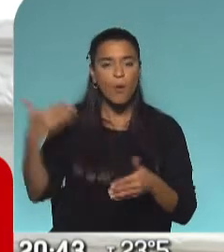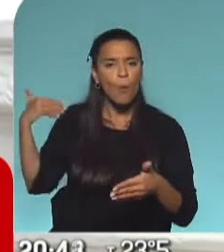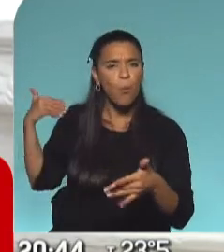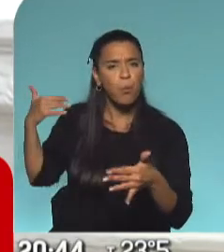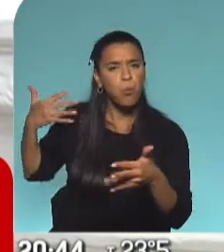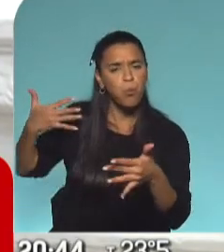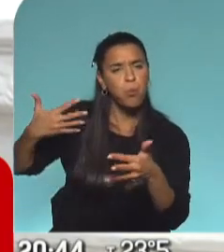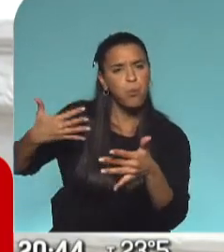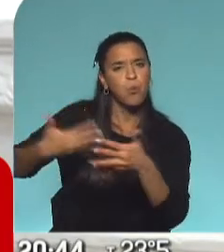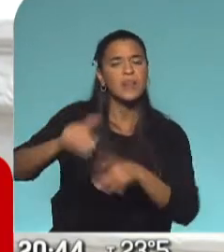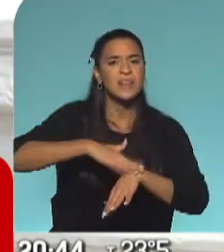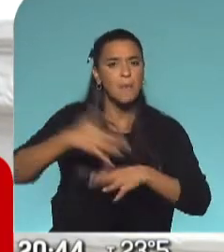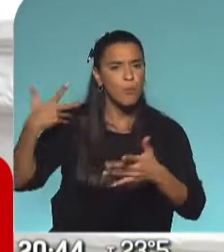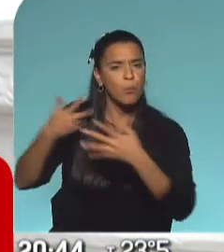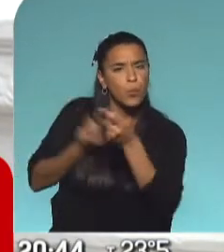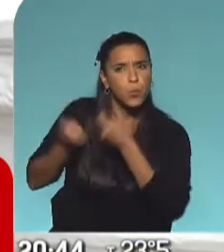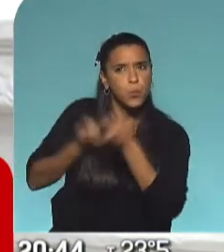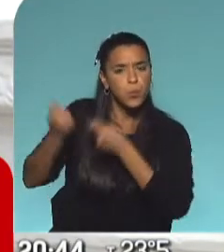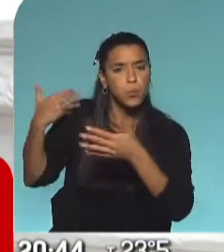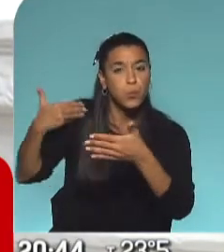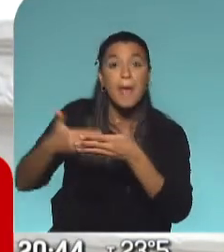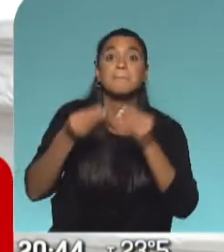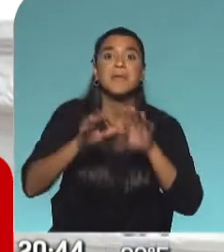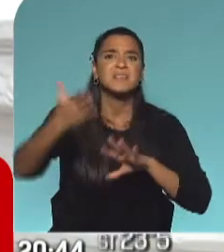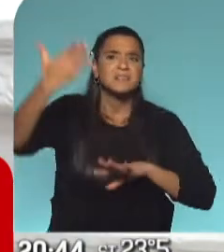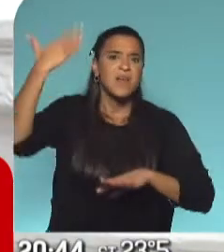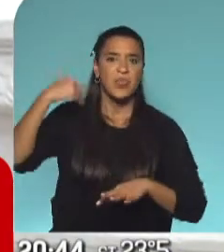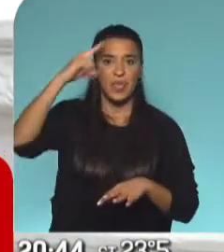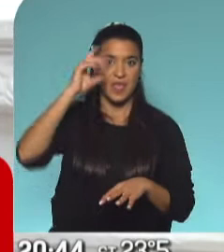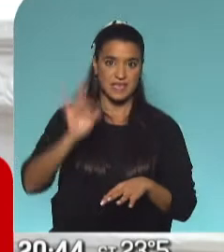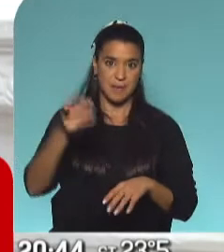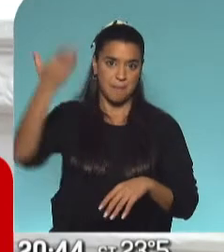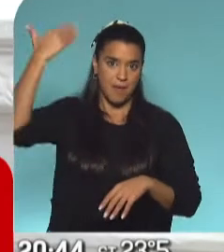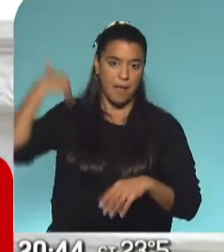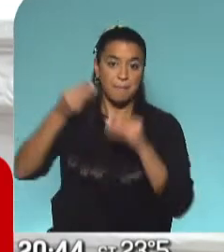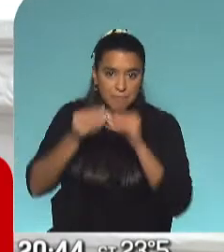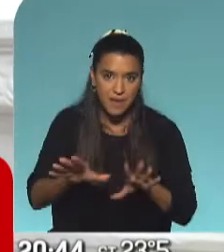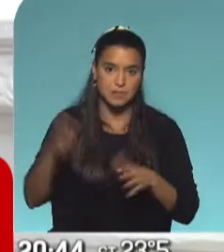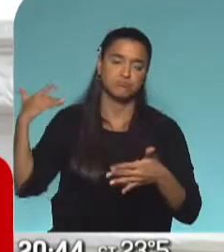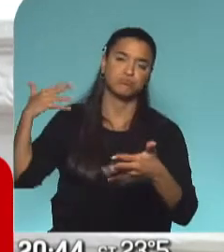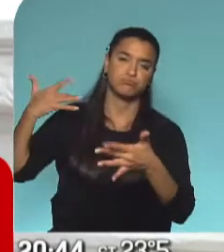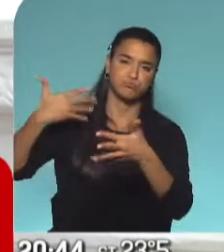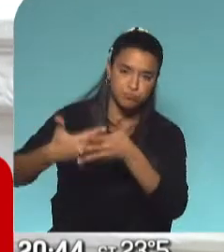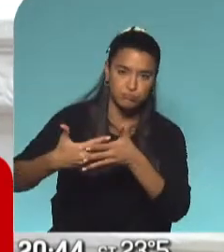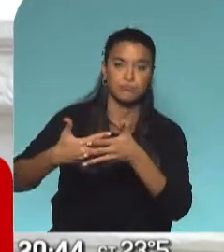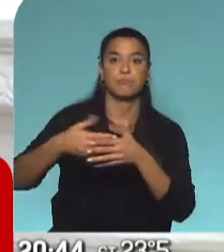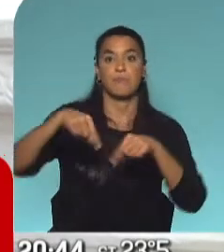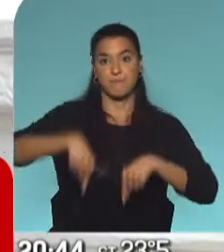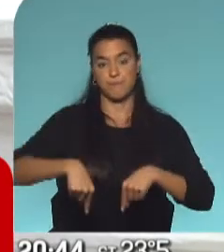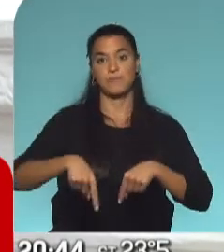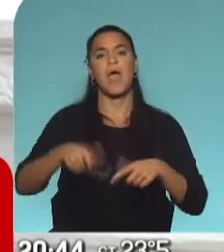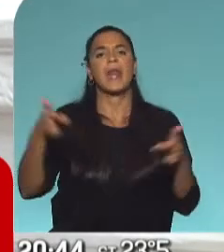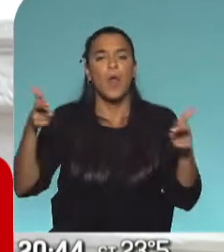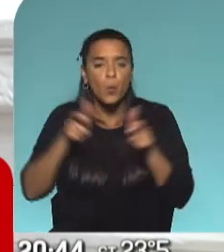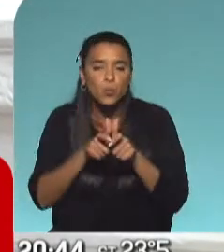que hizo la Argentina en cuanto a esta negociación, que arrancó allá el 10 de diciembre y que tuvo que ver con